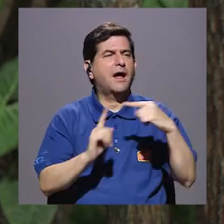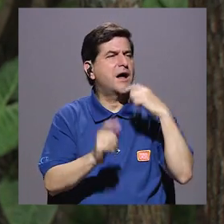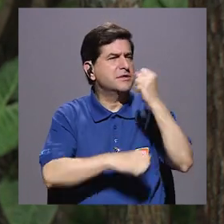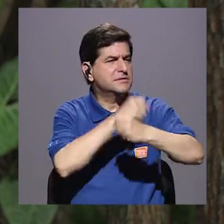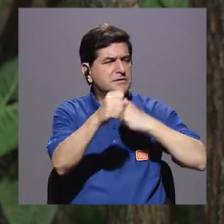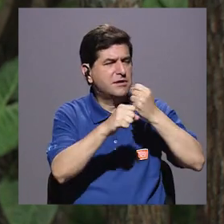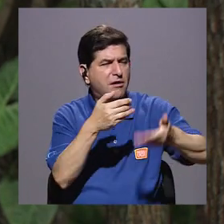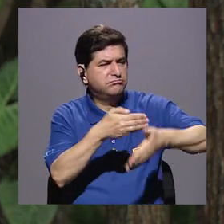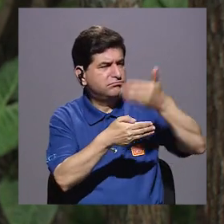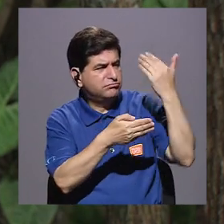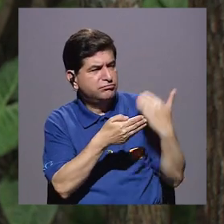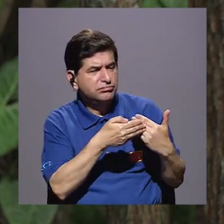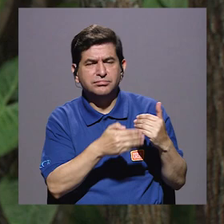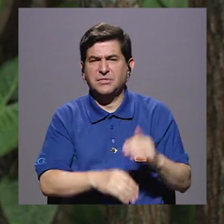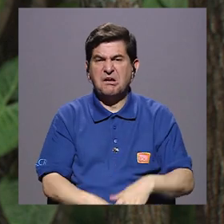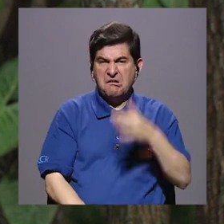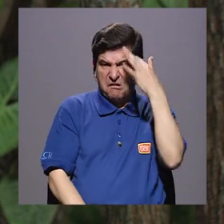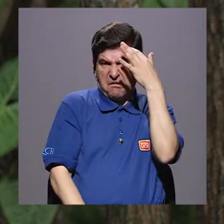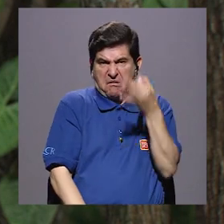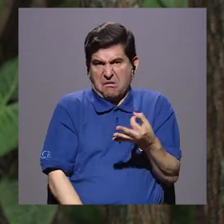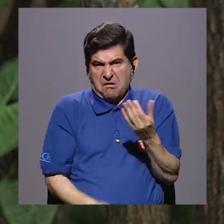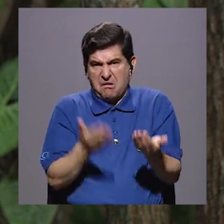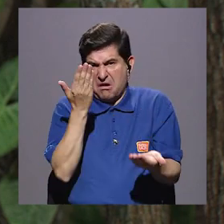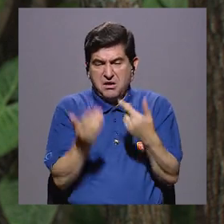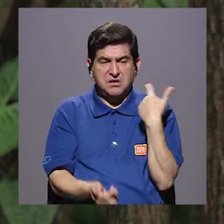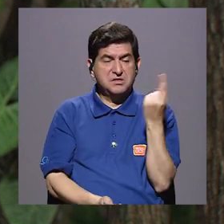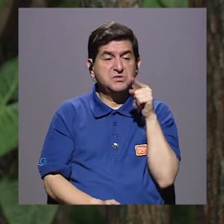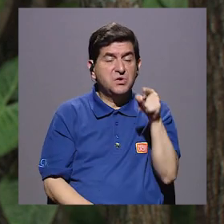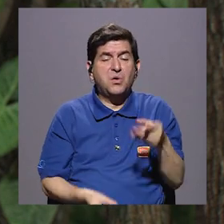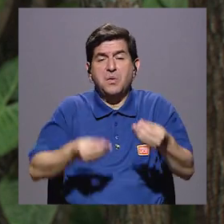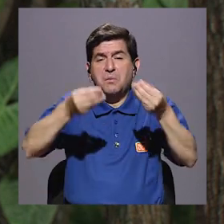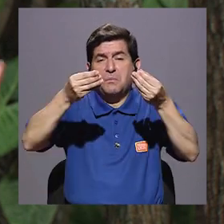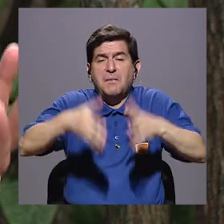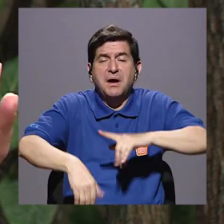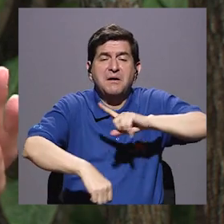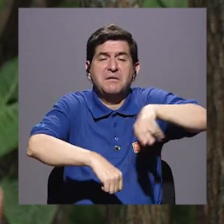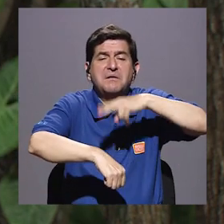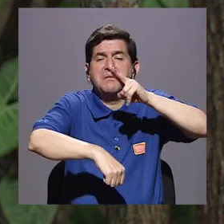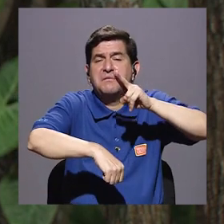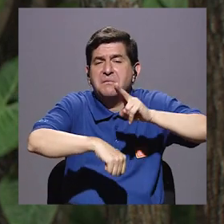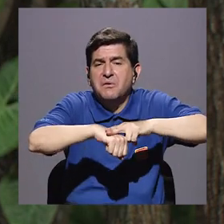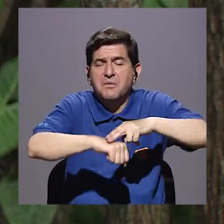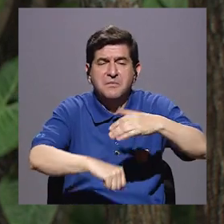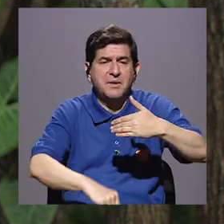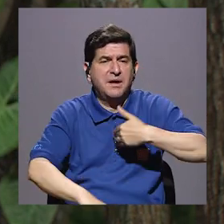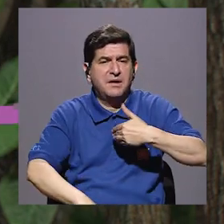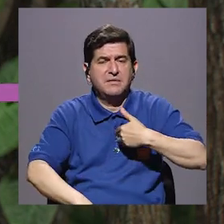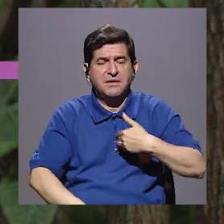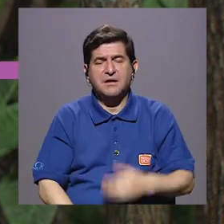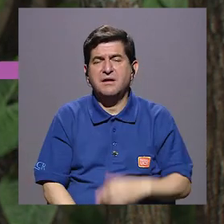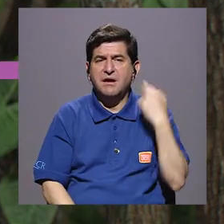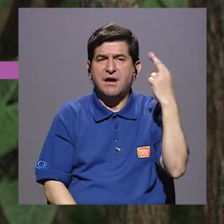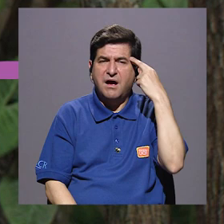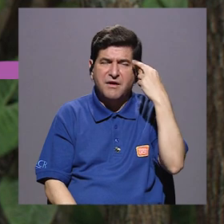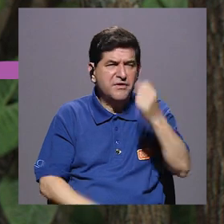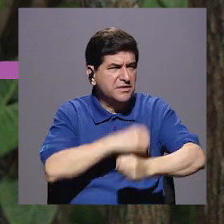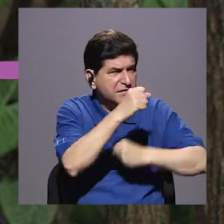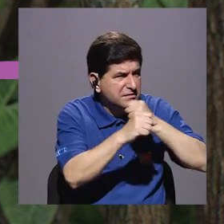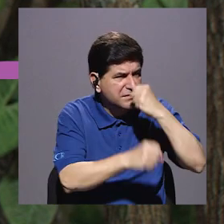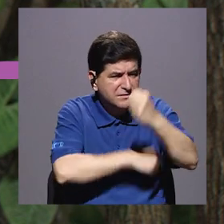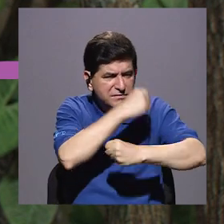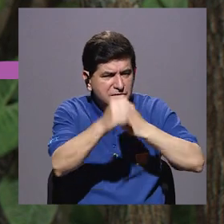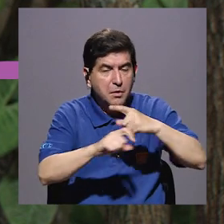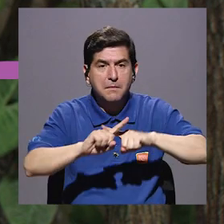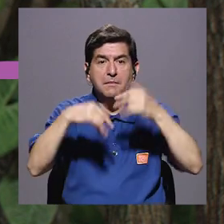hace muchos años, como le digo, se creía que era solo esa pérdida natural, digamos, asociada a la edad, pero